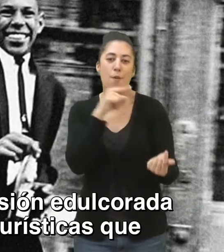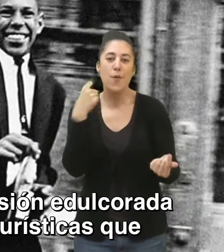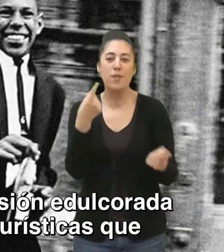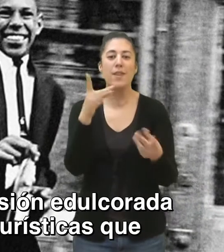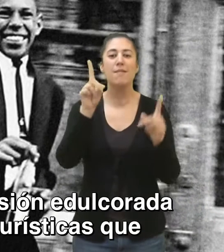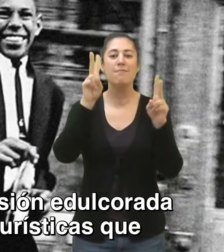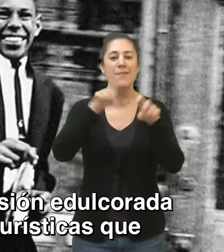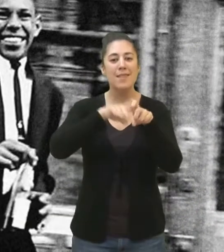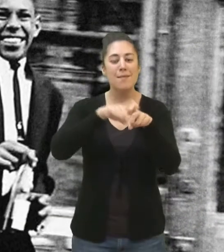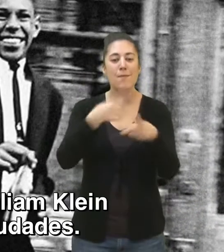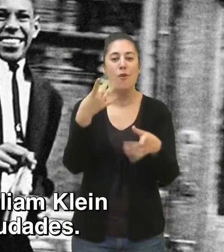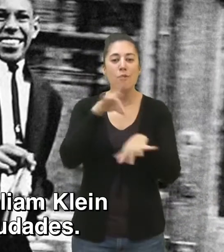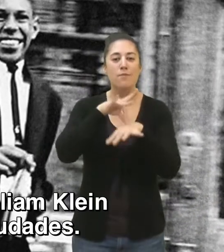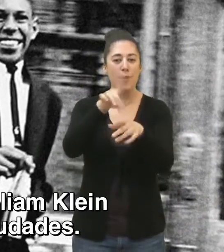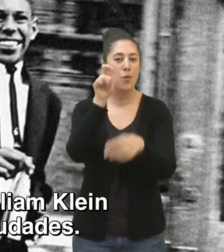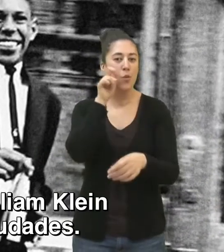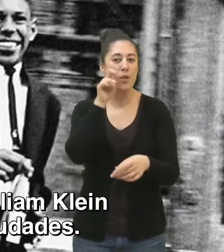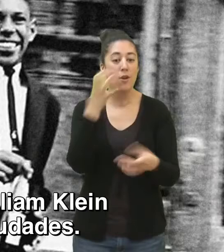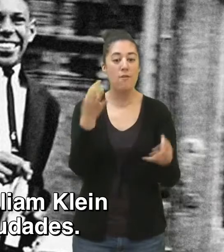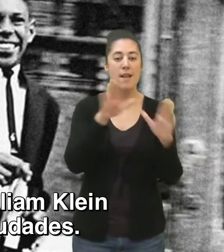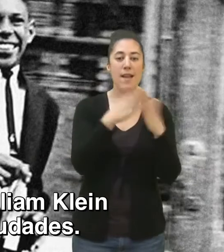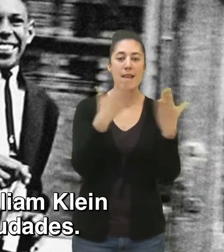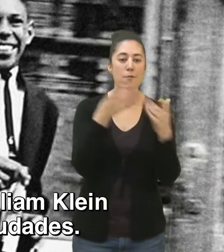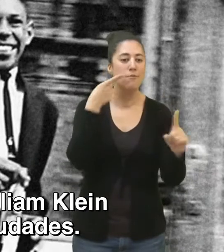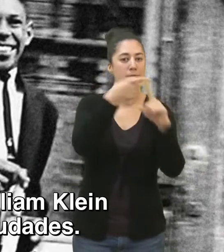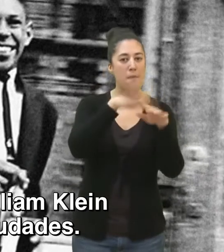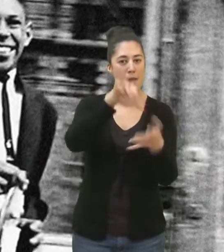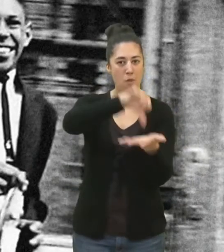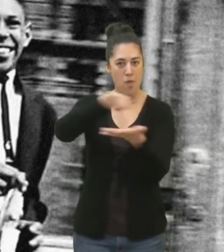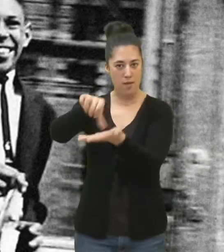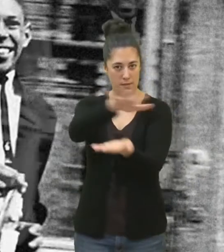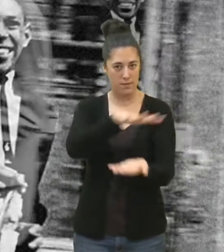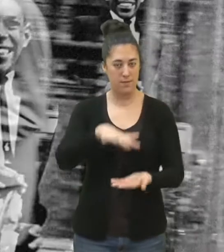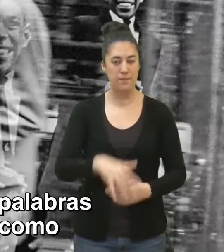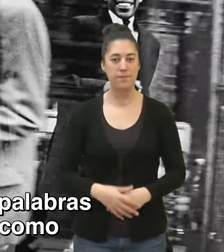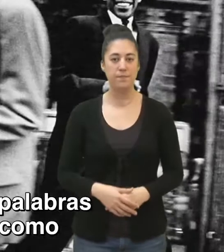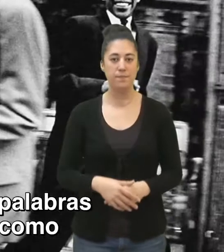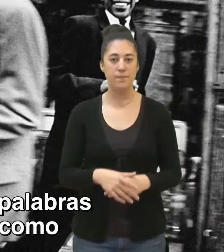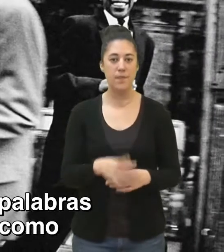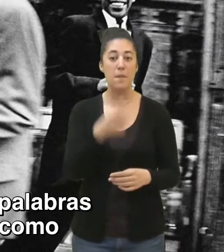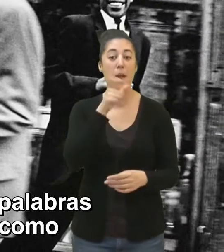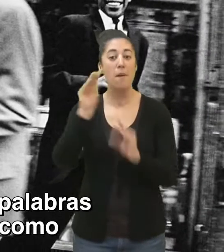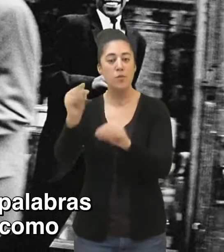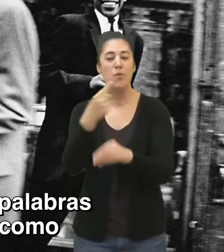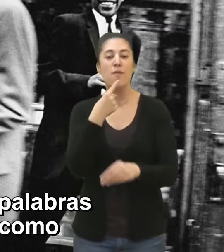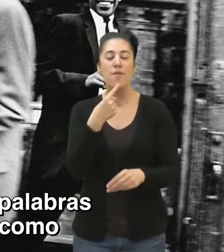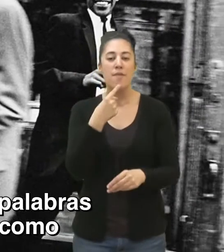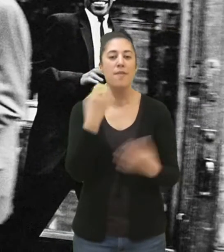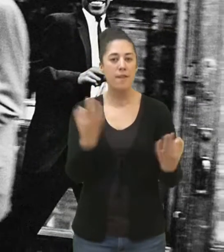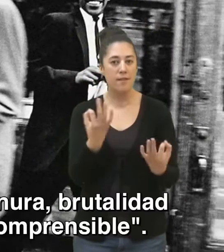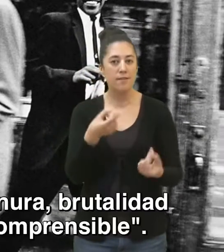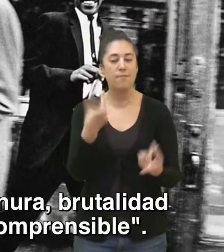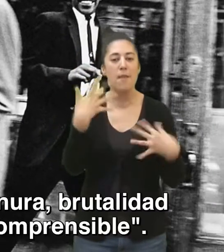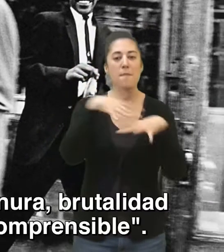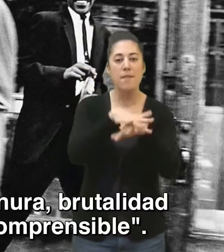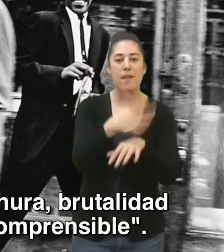edulcorada propia de las guías turísticas que los libros que William Klein dedica a las ciudades. En sus propias palabras las describe